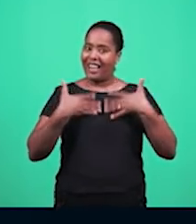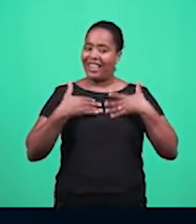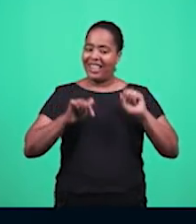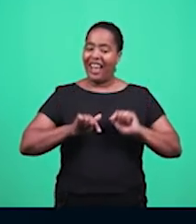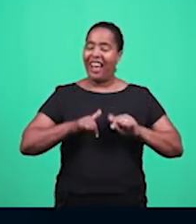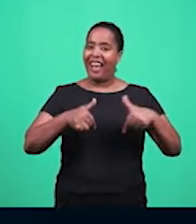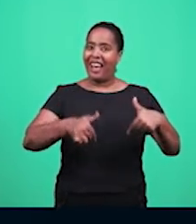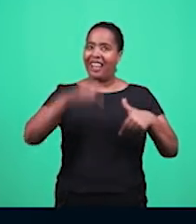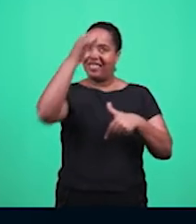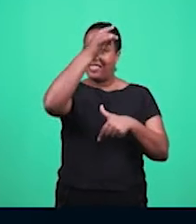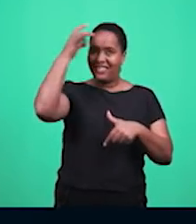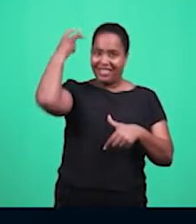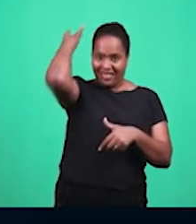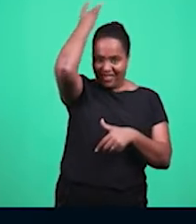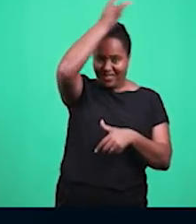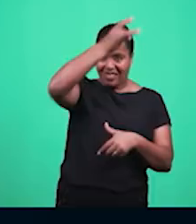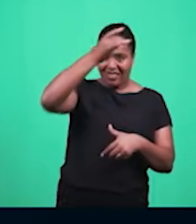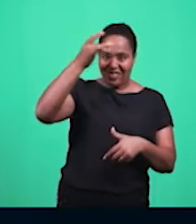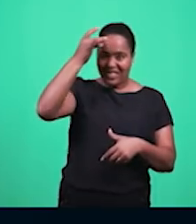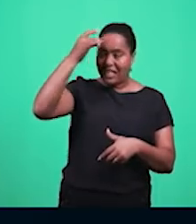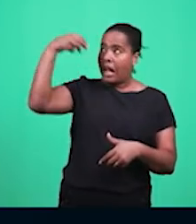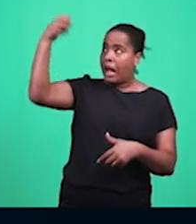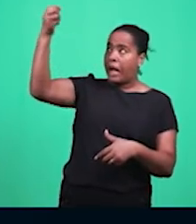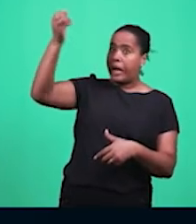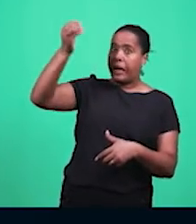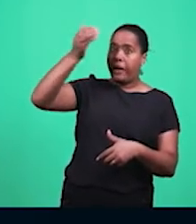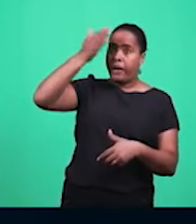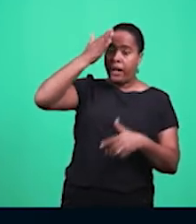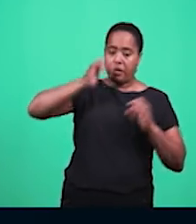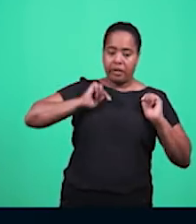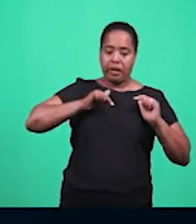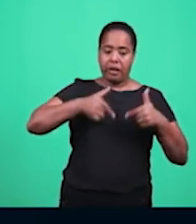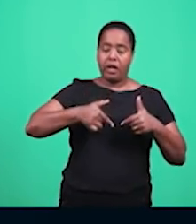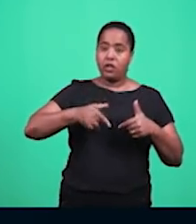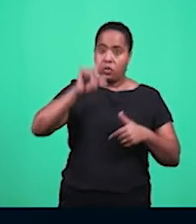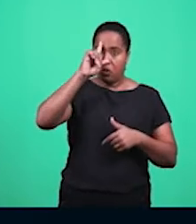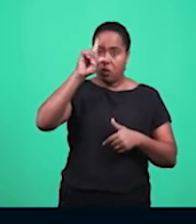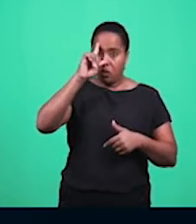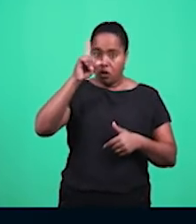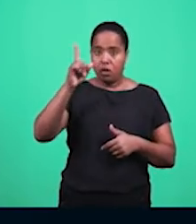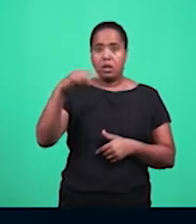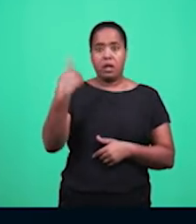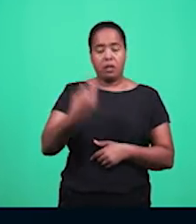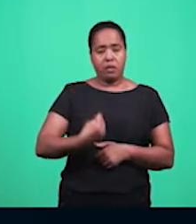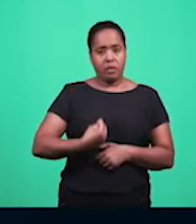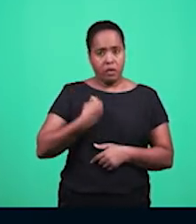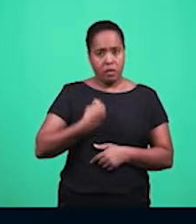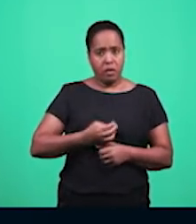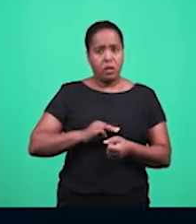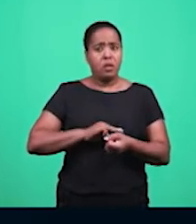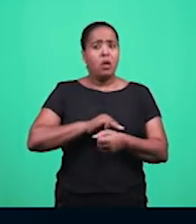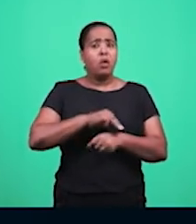santo la dispensación de la gracia que nos alcanzó todos los días entonces este ministerio es